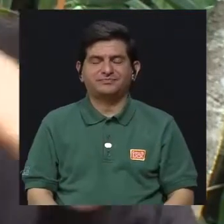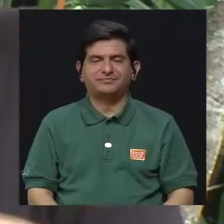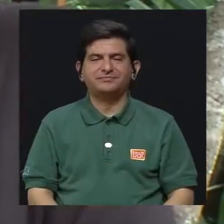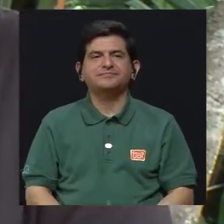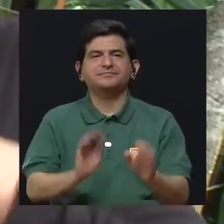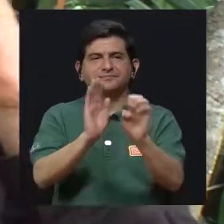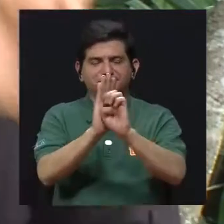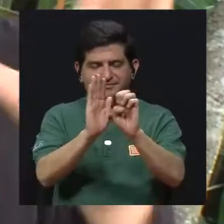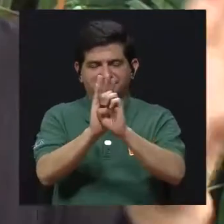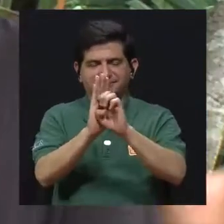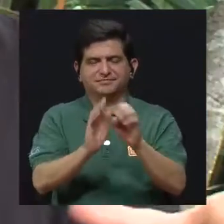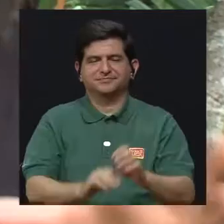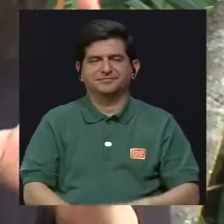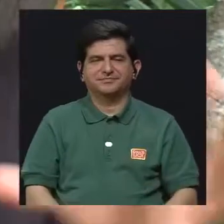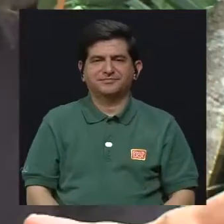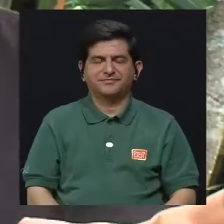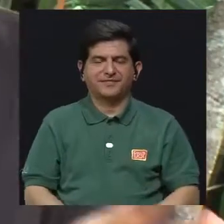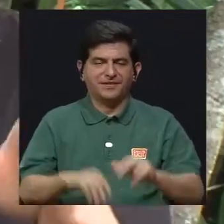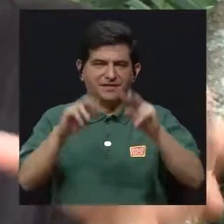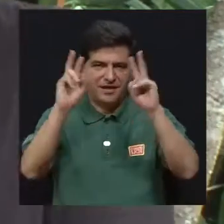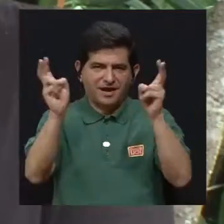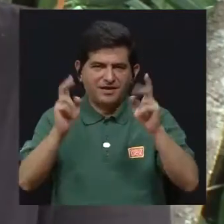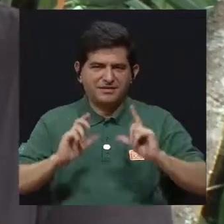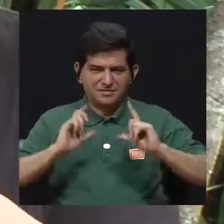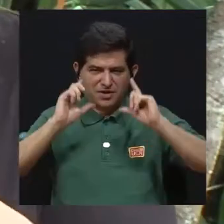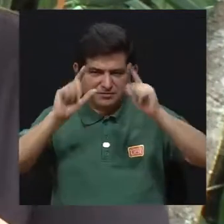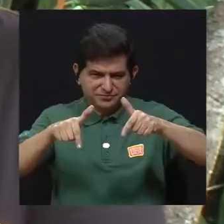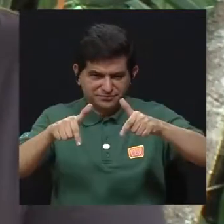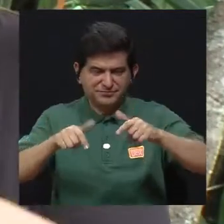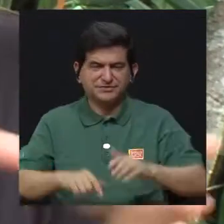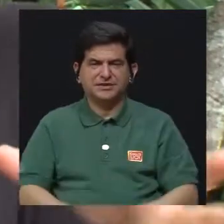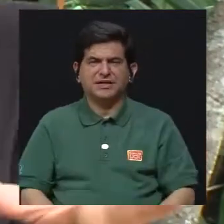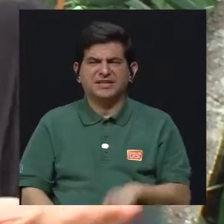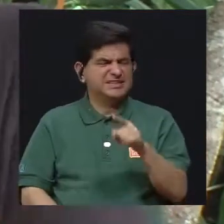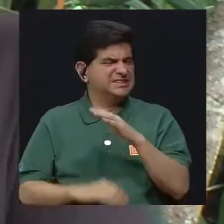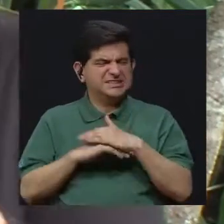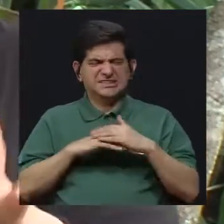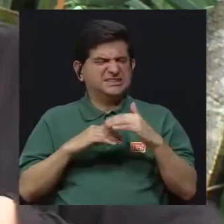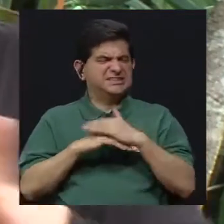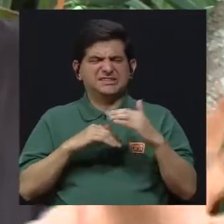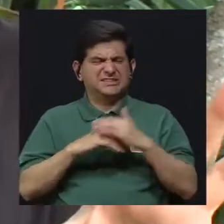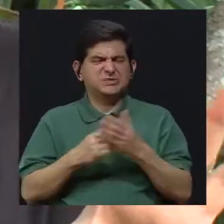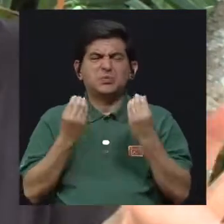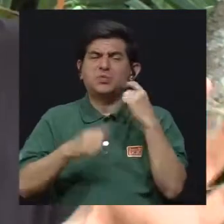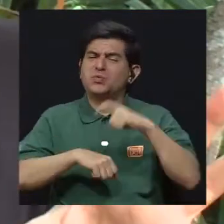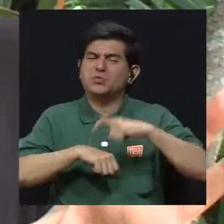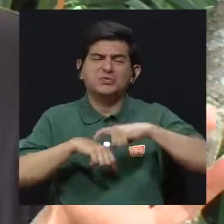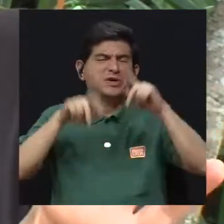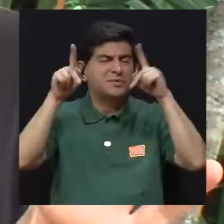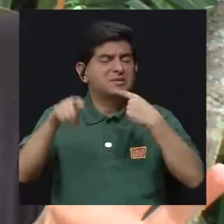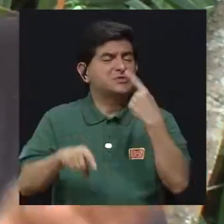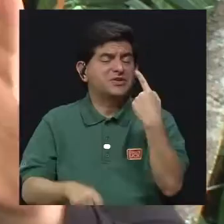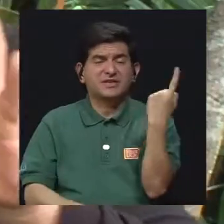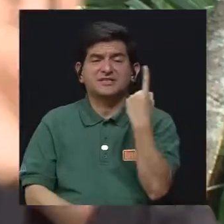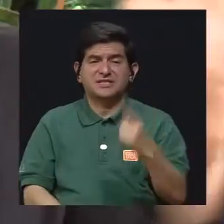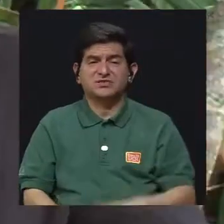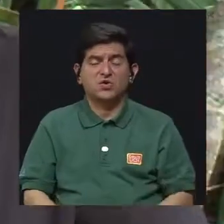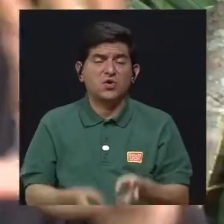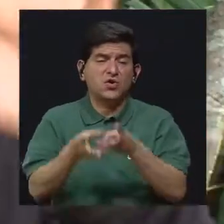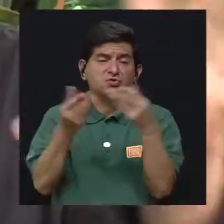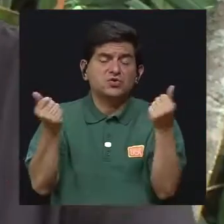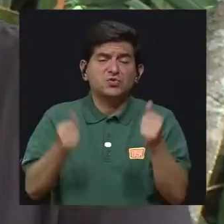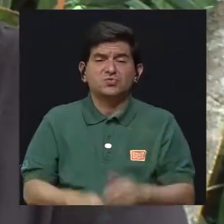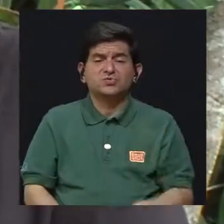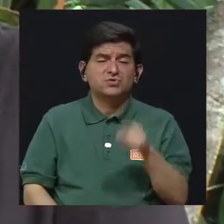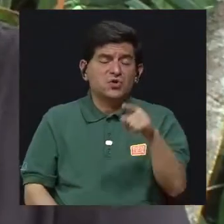Entonces, por ejemplo, con el tema de los residuos, que es un tema incómodo, que durante mucho tiempo la gente decía nada más, bueno, la solución